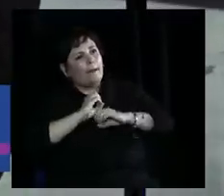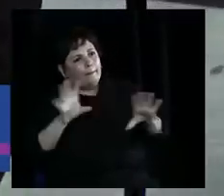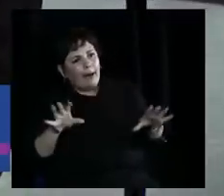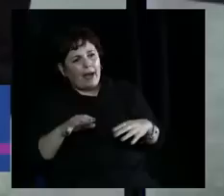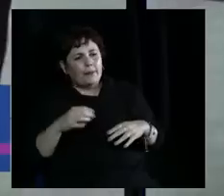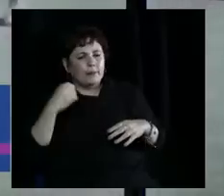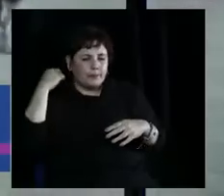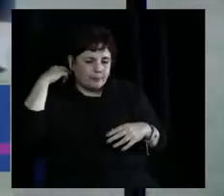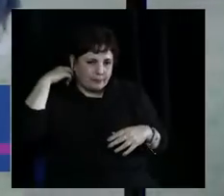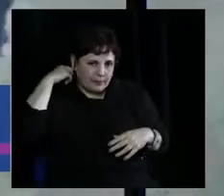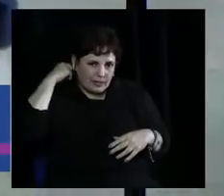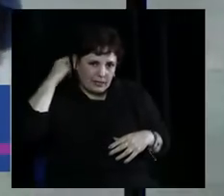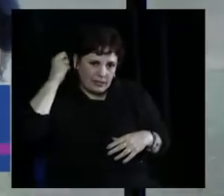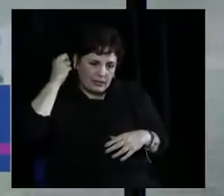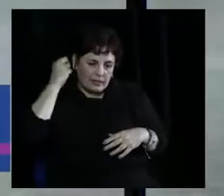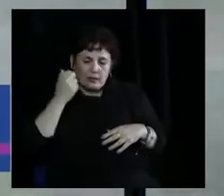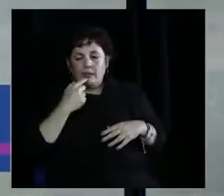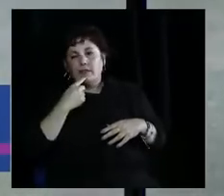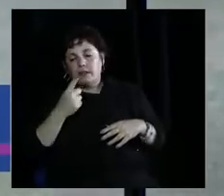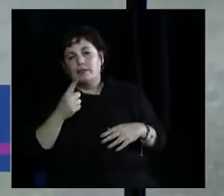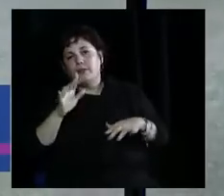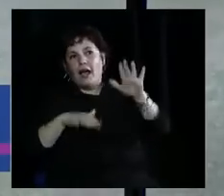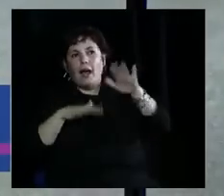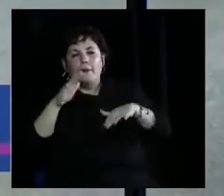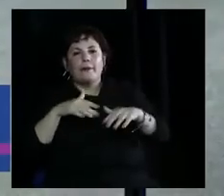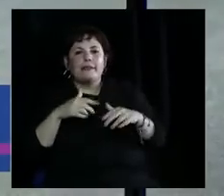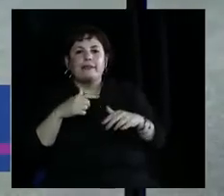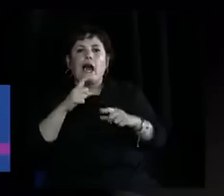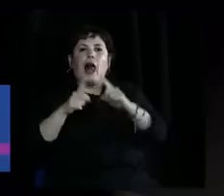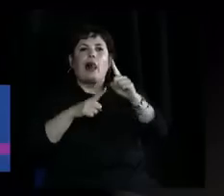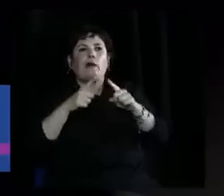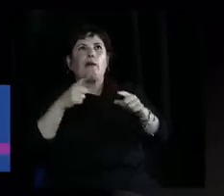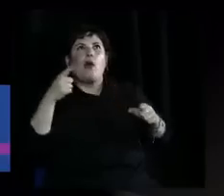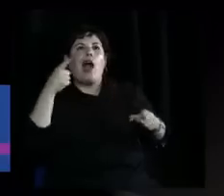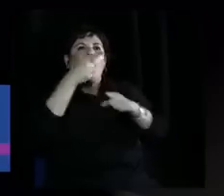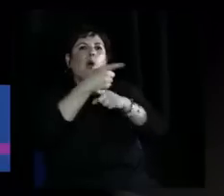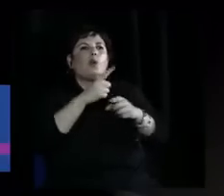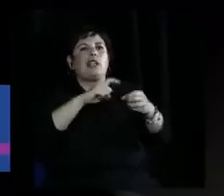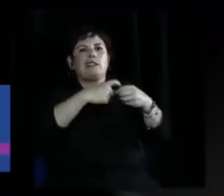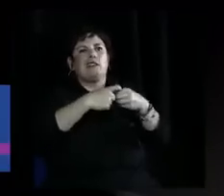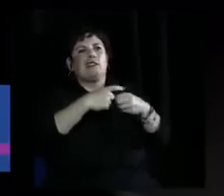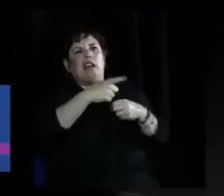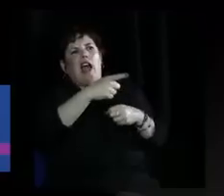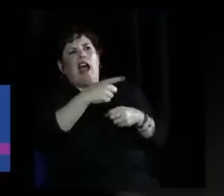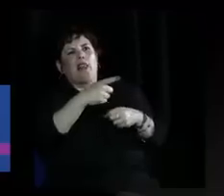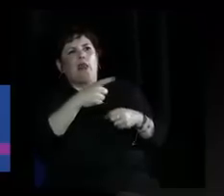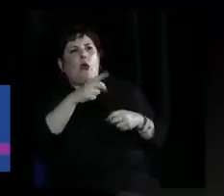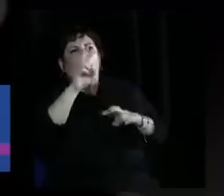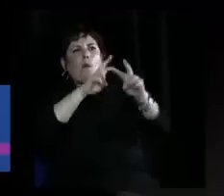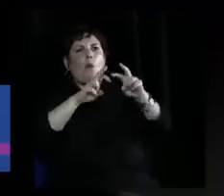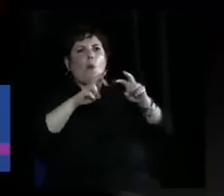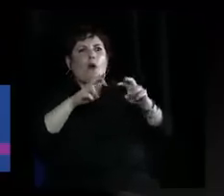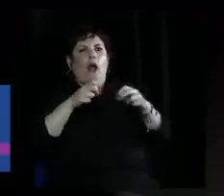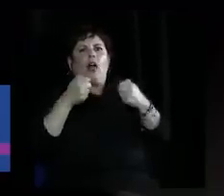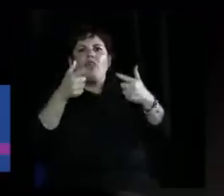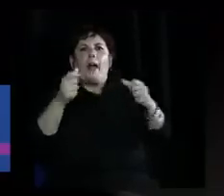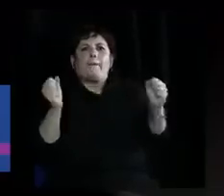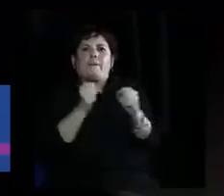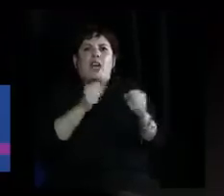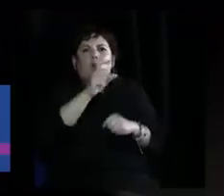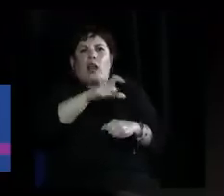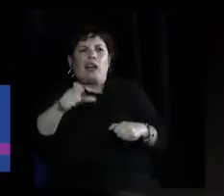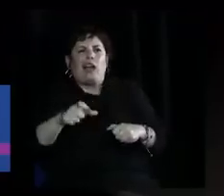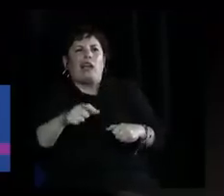Sí, estos días, mira, digo porque a veces que salen algunos han acusado que el sindicato hace terrorismo y como que le pega